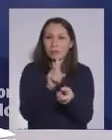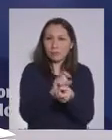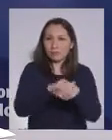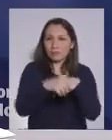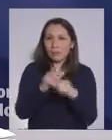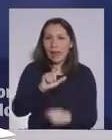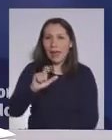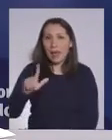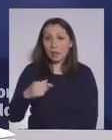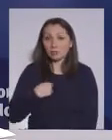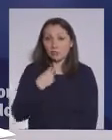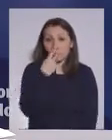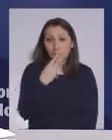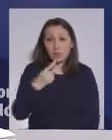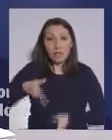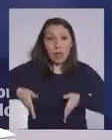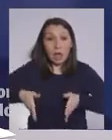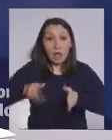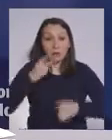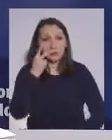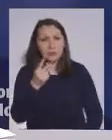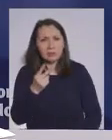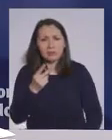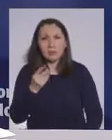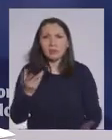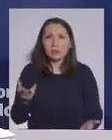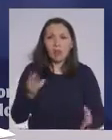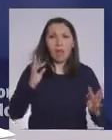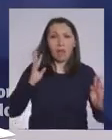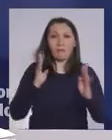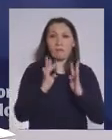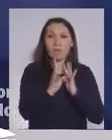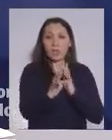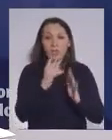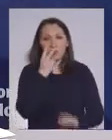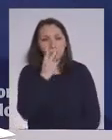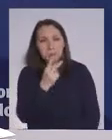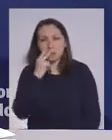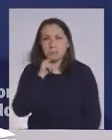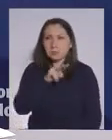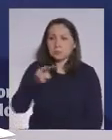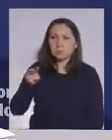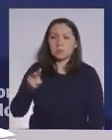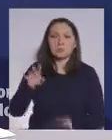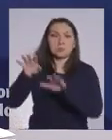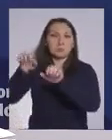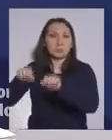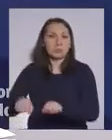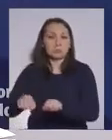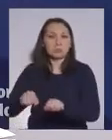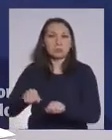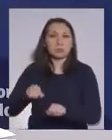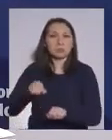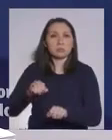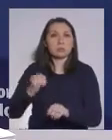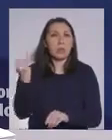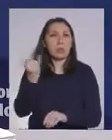yo he visto en las calles incluso ferias que se están instalando en forma absolutamente